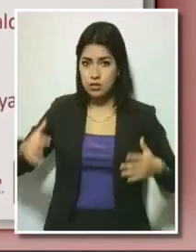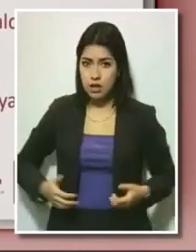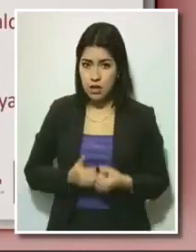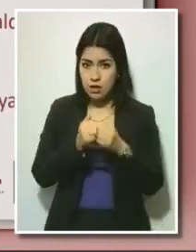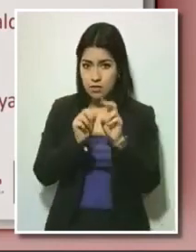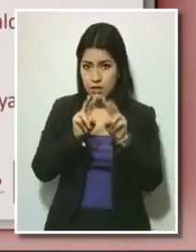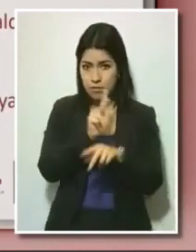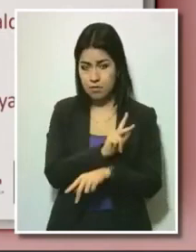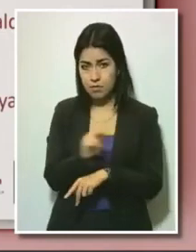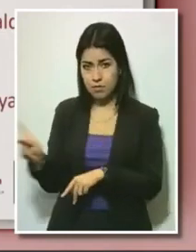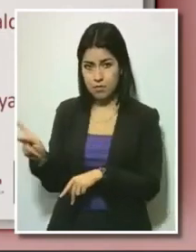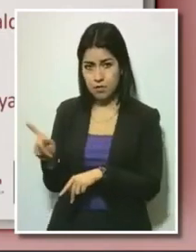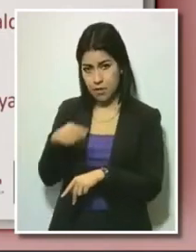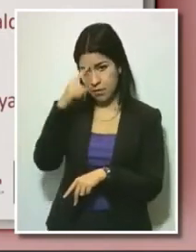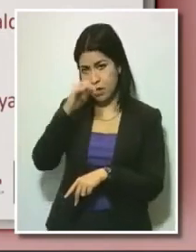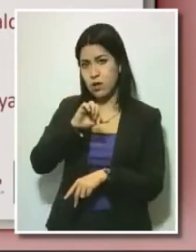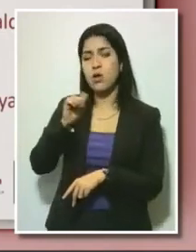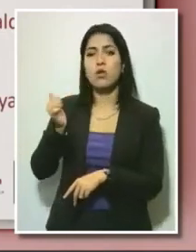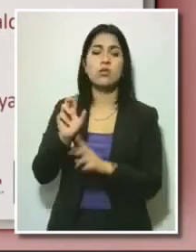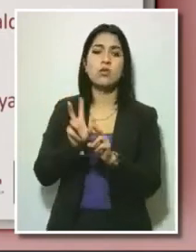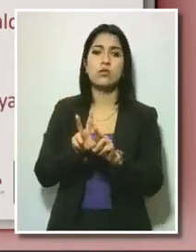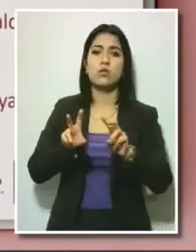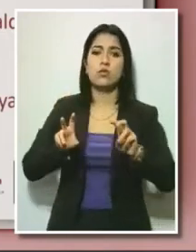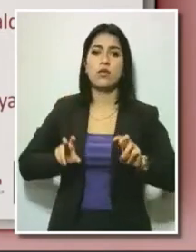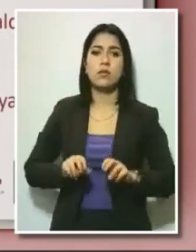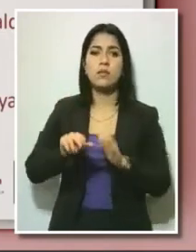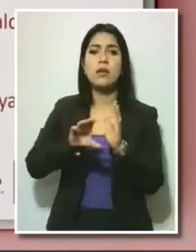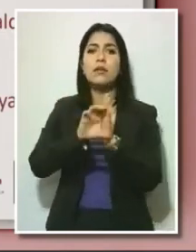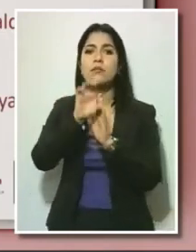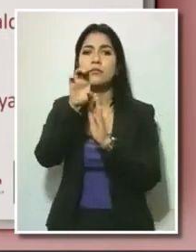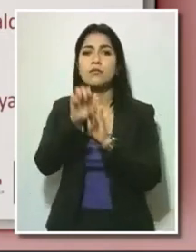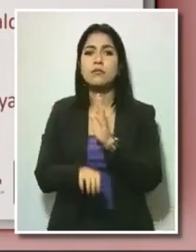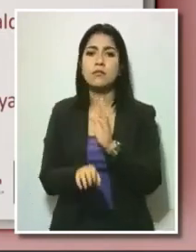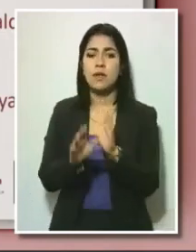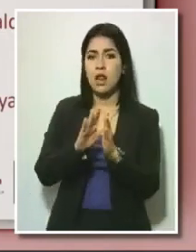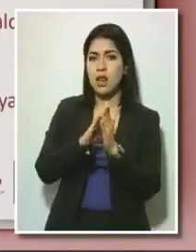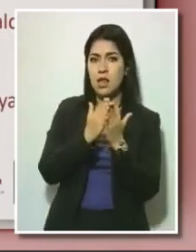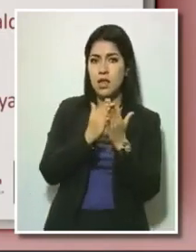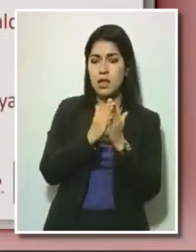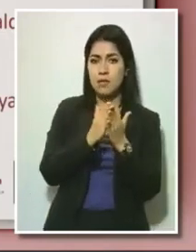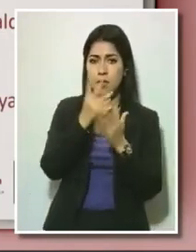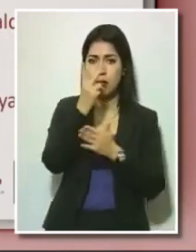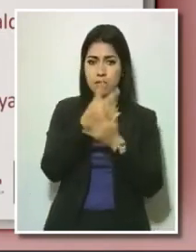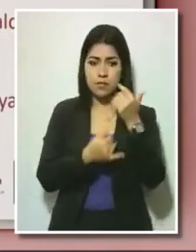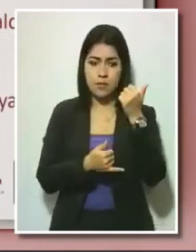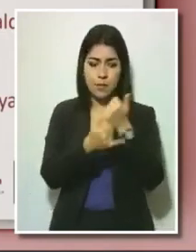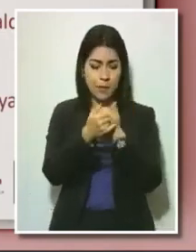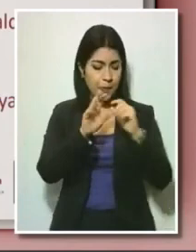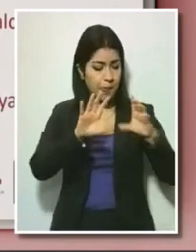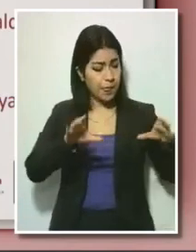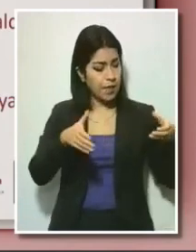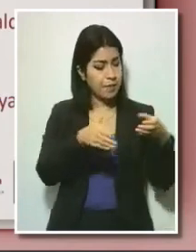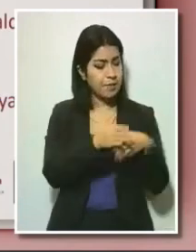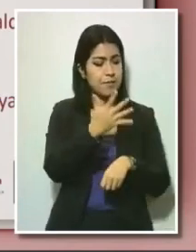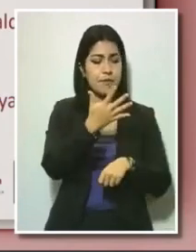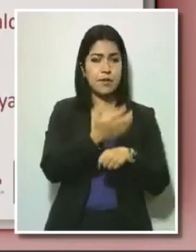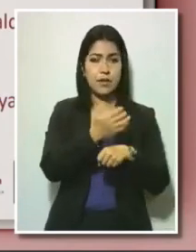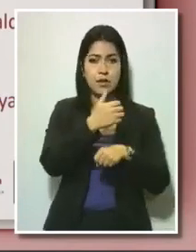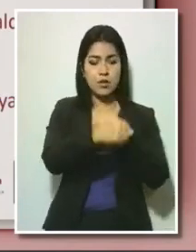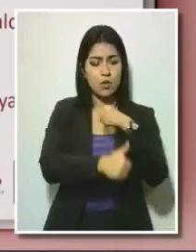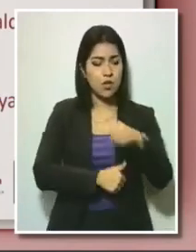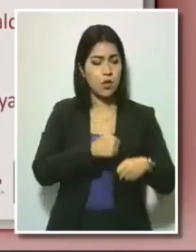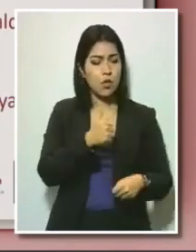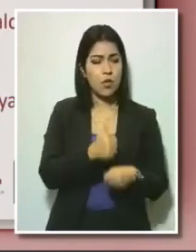efectos para otros intereses. Les voy a dar un ejemplo. En el libro de proyectos comunitarios de 5º grado,